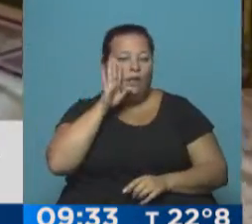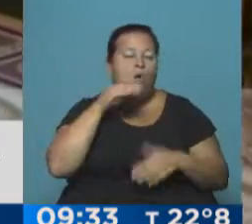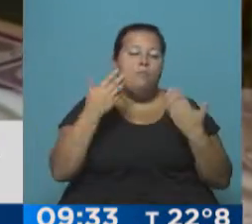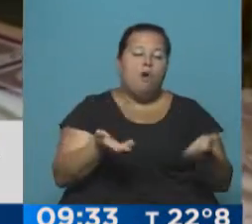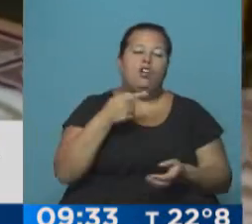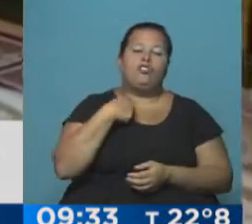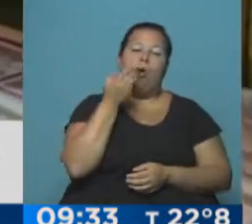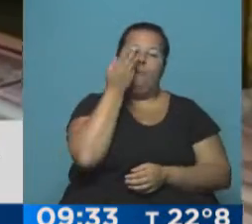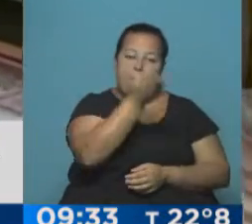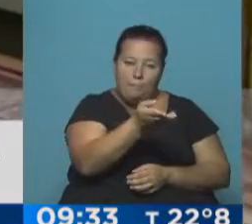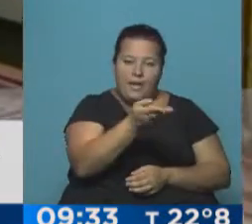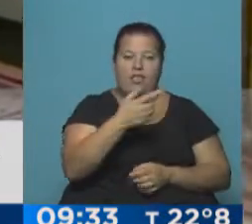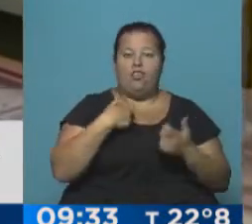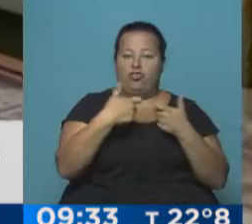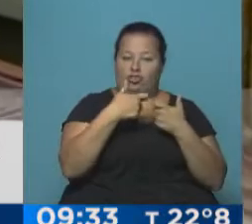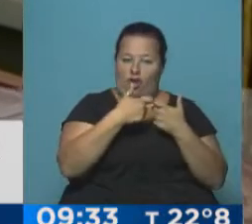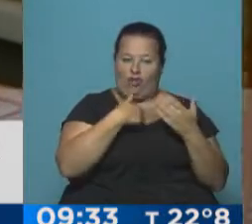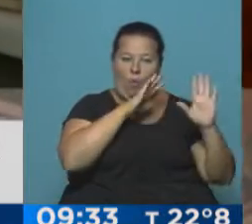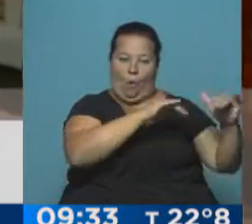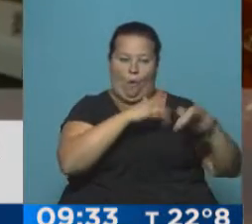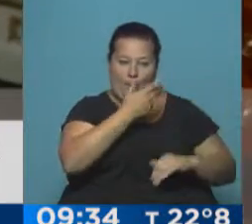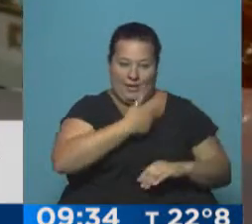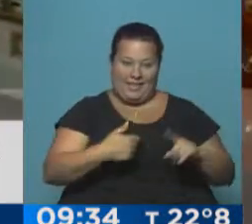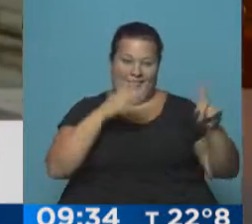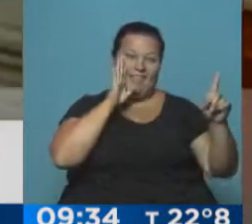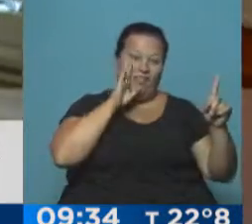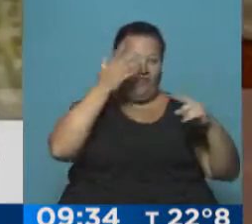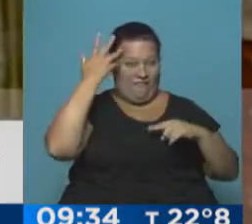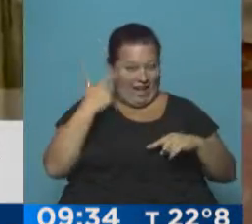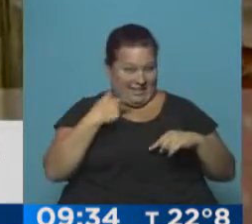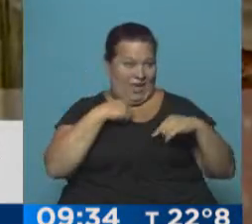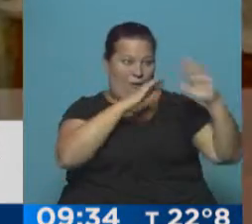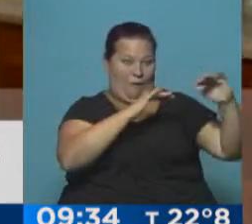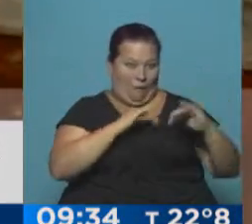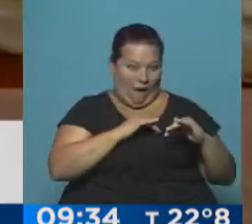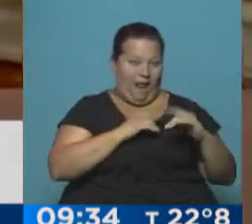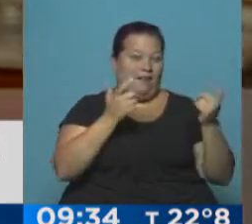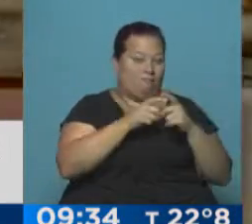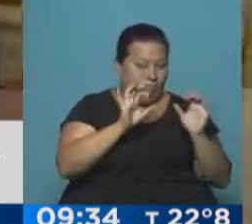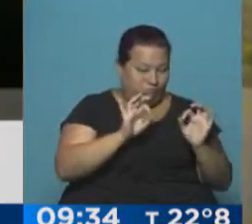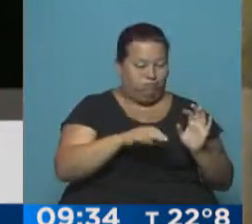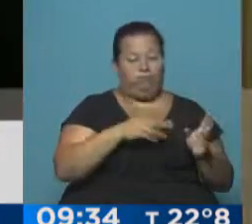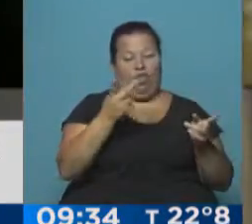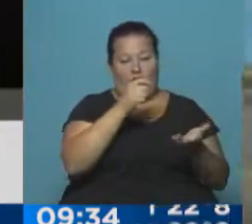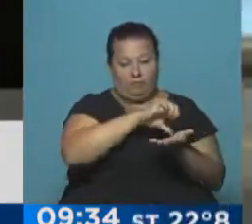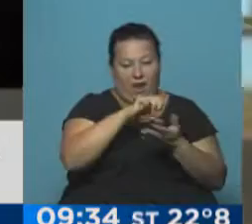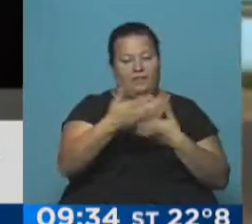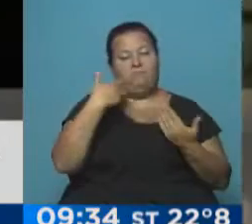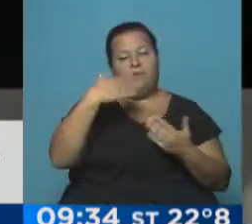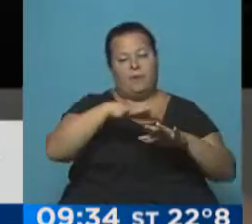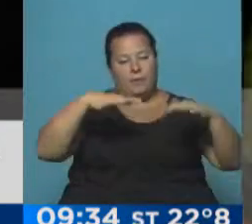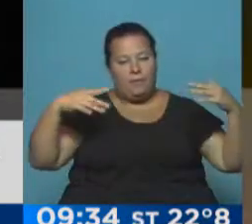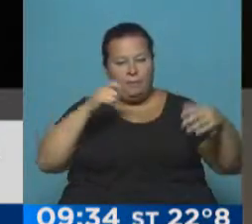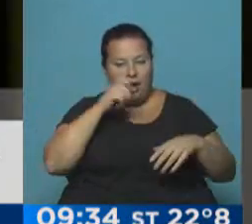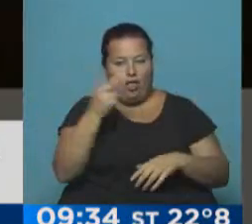eso le pido a mi socio a mi par barack obama dijo françois hollande después de estar la reunión bilateral y una conferencia de prensa